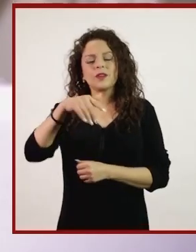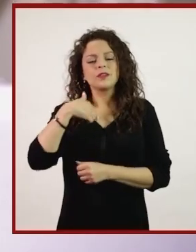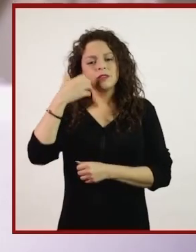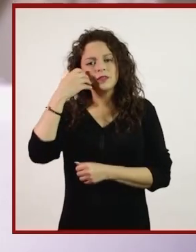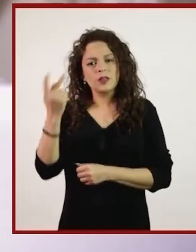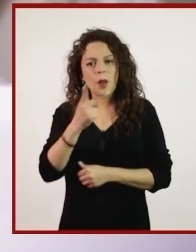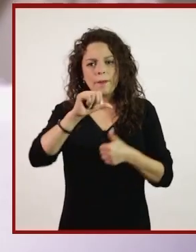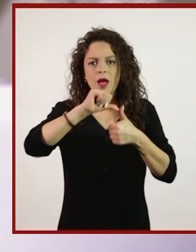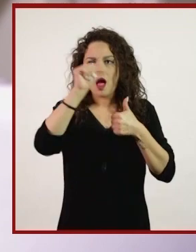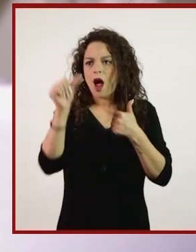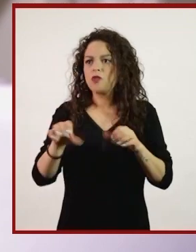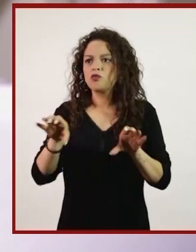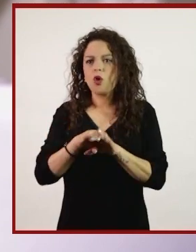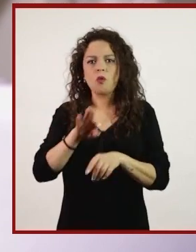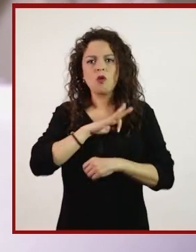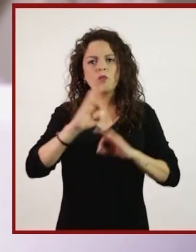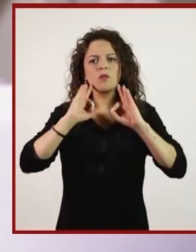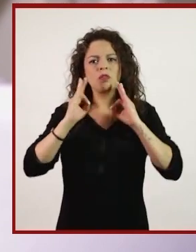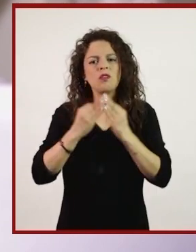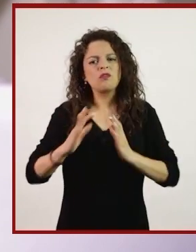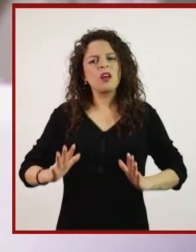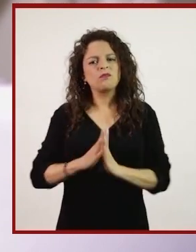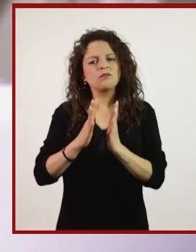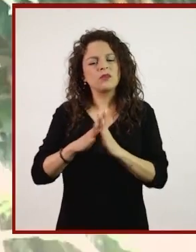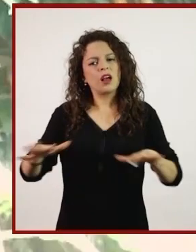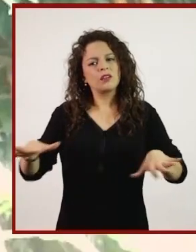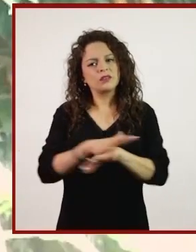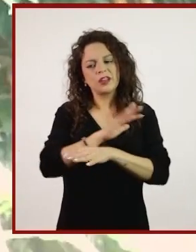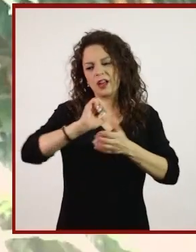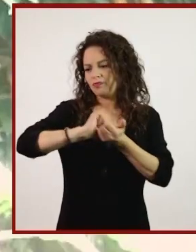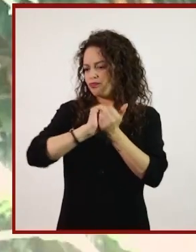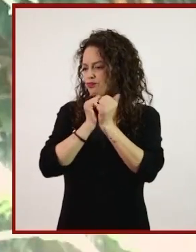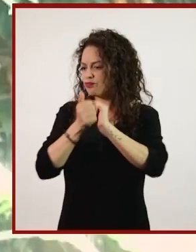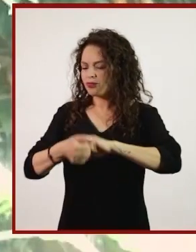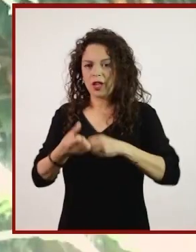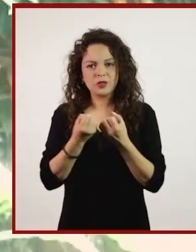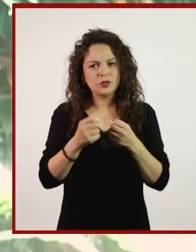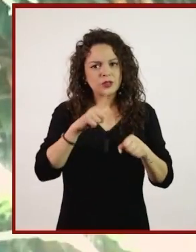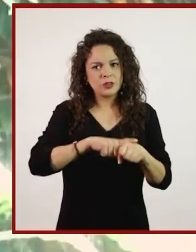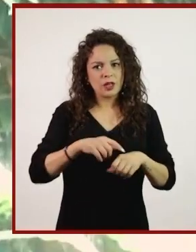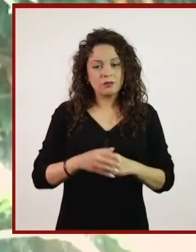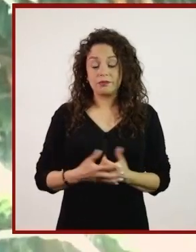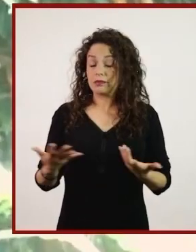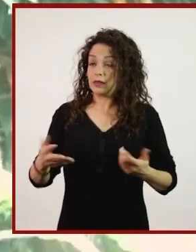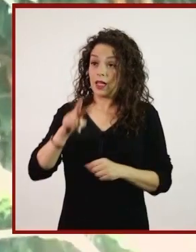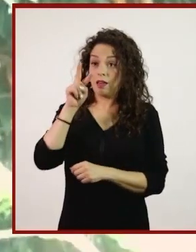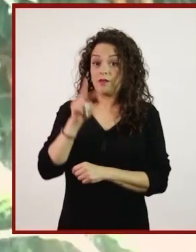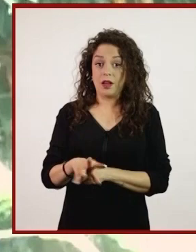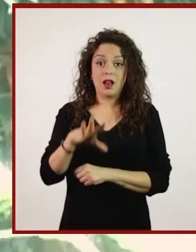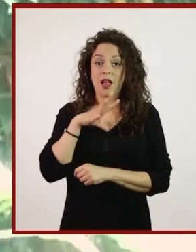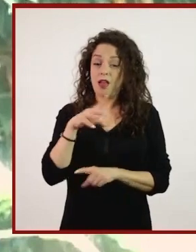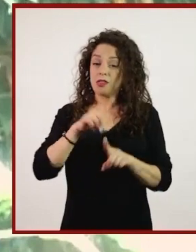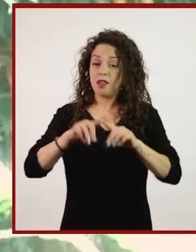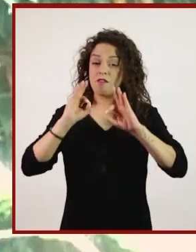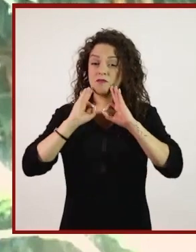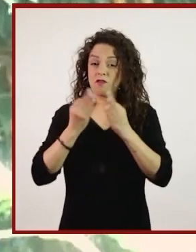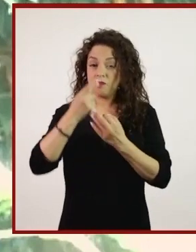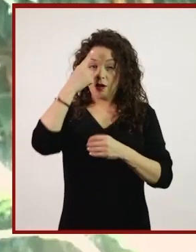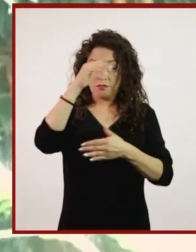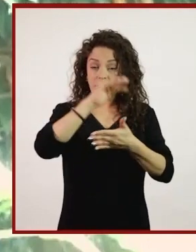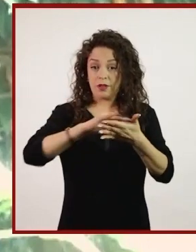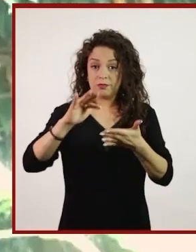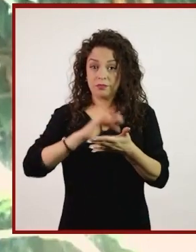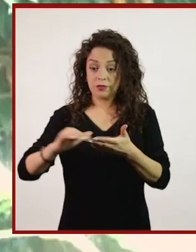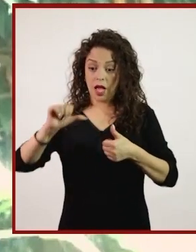María, ¿cómo se integra el arte como forma de participación y transformación social? Híjole, pues para mí tiene muchas lecturas, ¿no? El